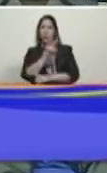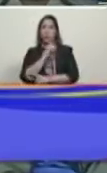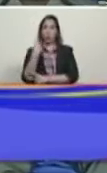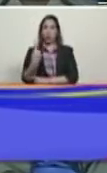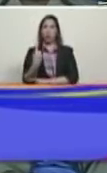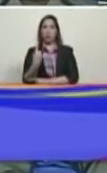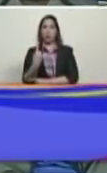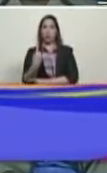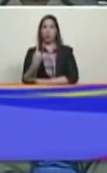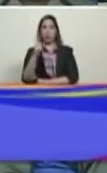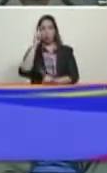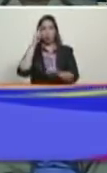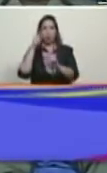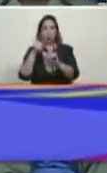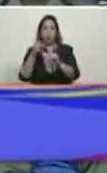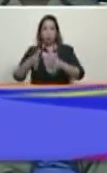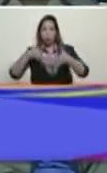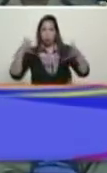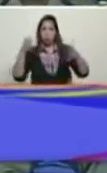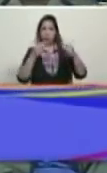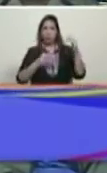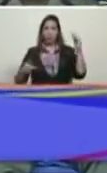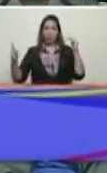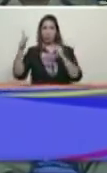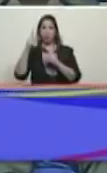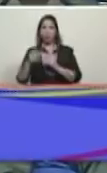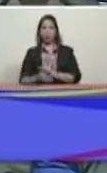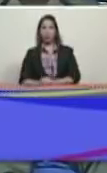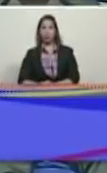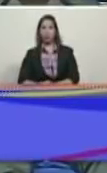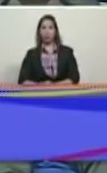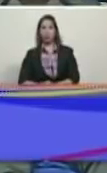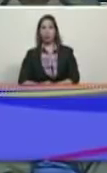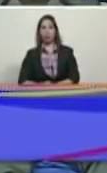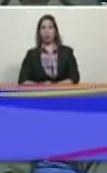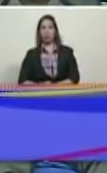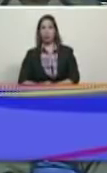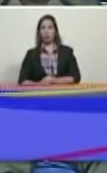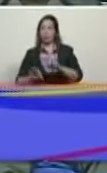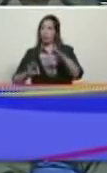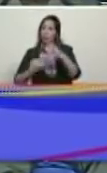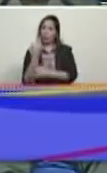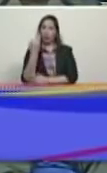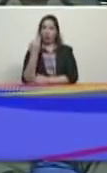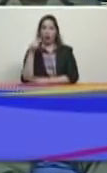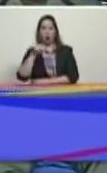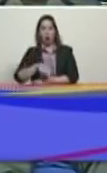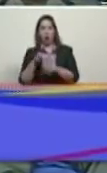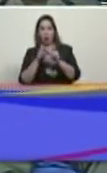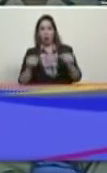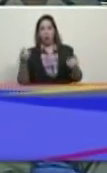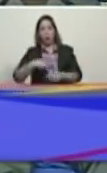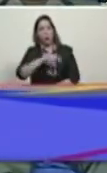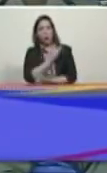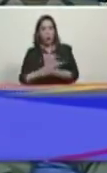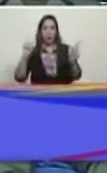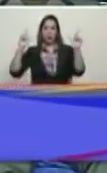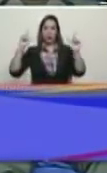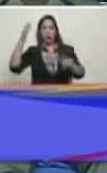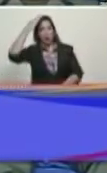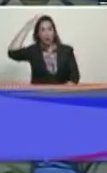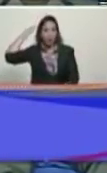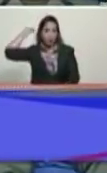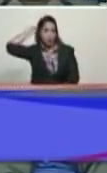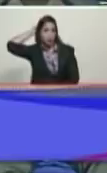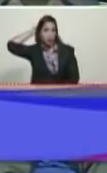Alimentado de las experiencias y de las doctrinas que fundaron en esta tierra nuestros libertadores Francisco de